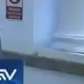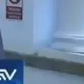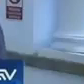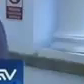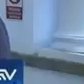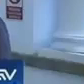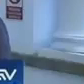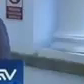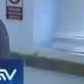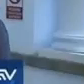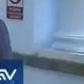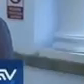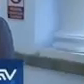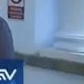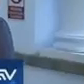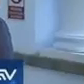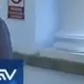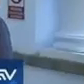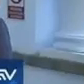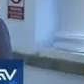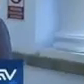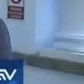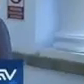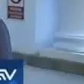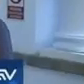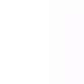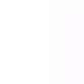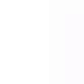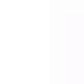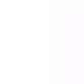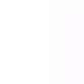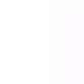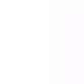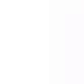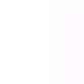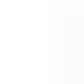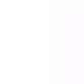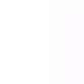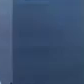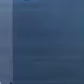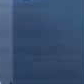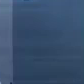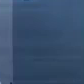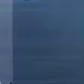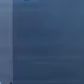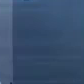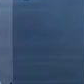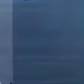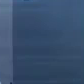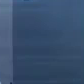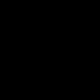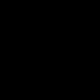presidente pues está escrita en la constitución siempre es una opción y